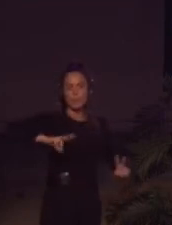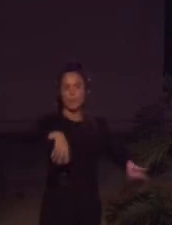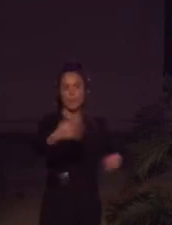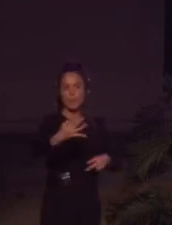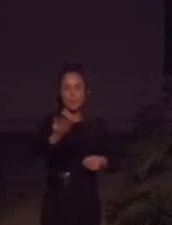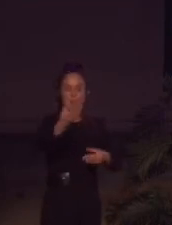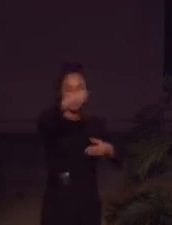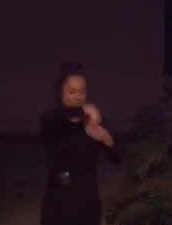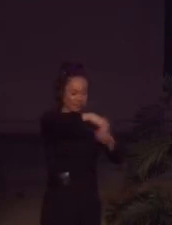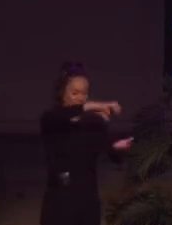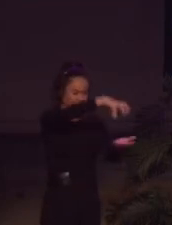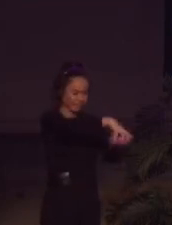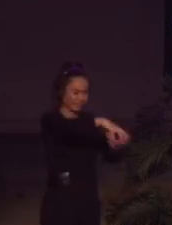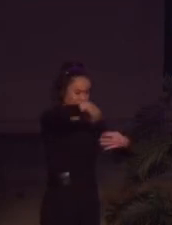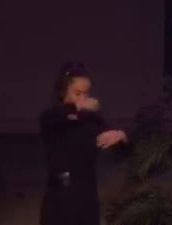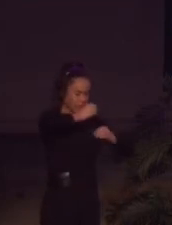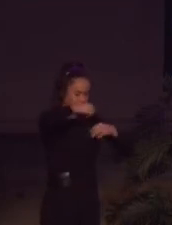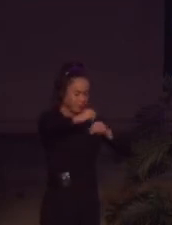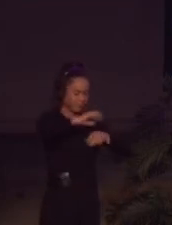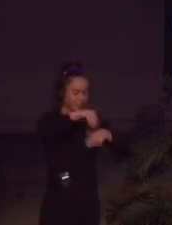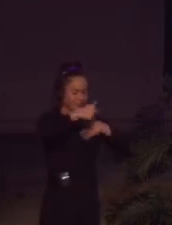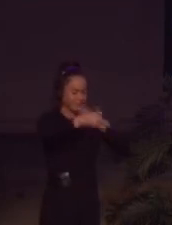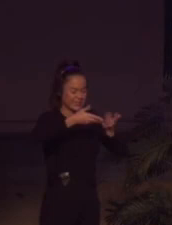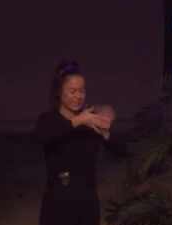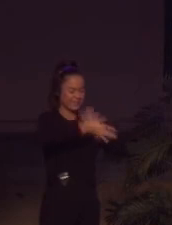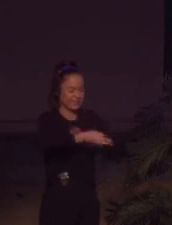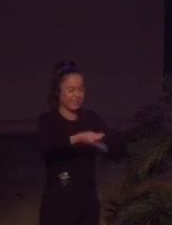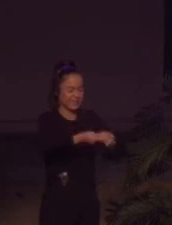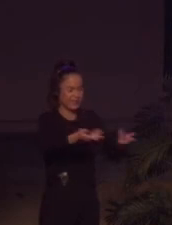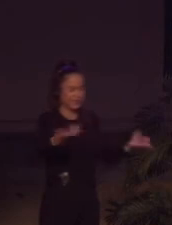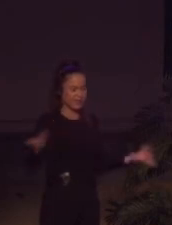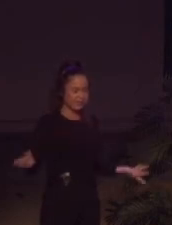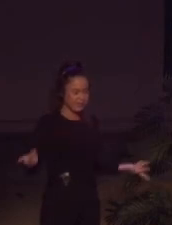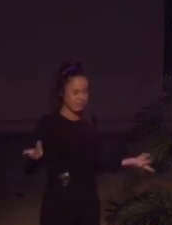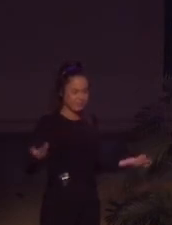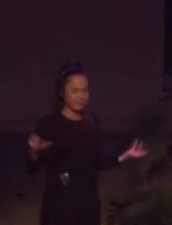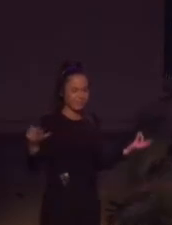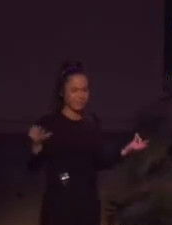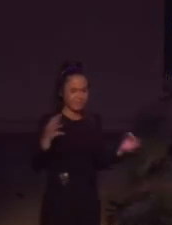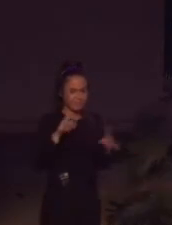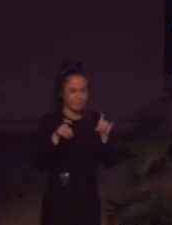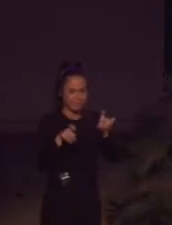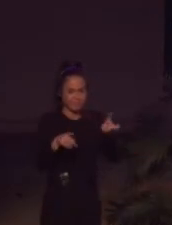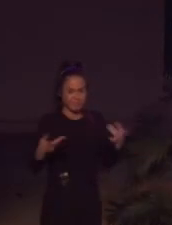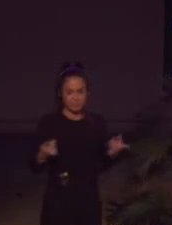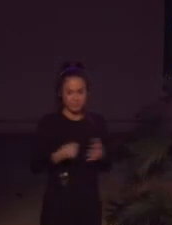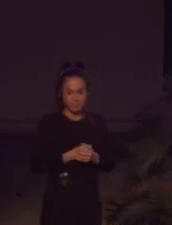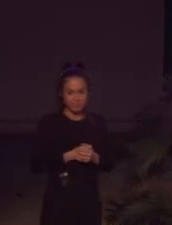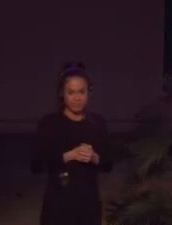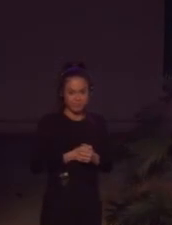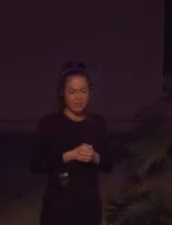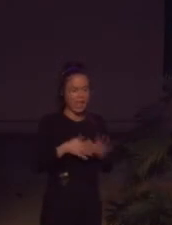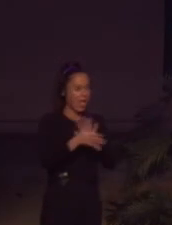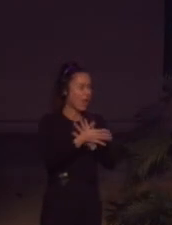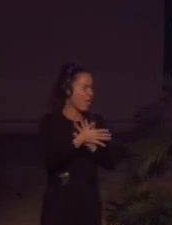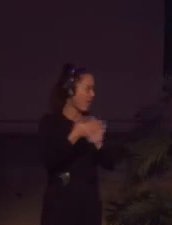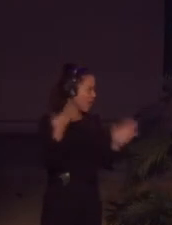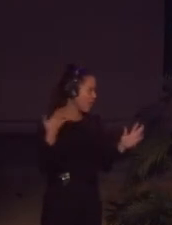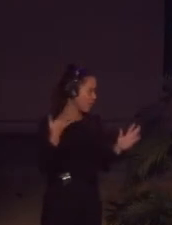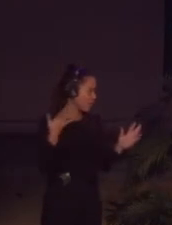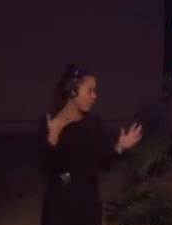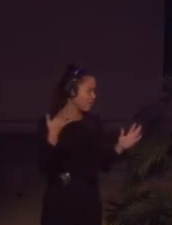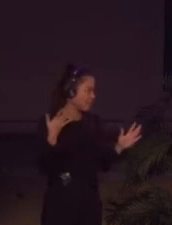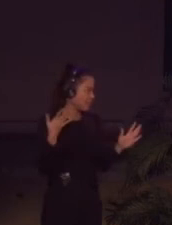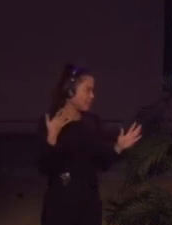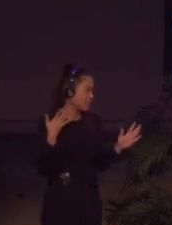ere, ez? Bale, ba, ja... Azcar. Quiero decir que otra cosa, ¿no?